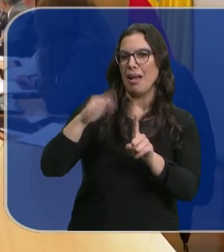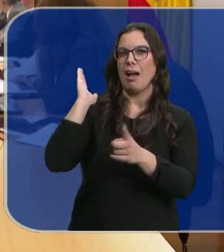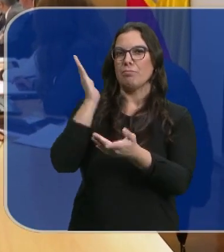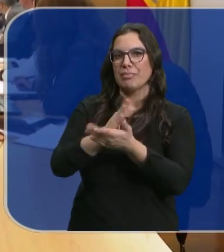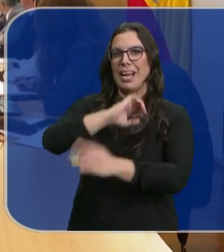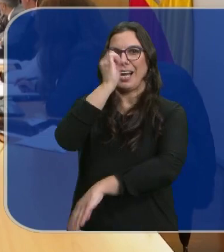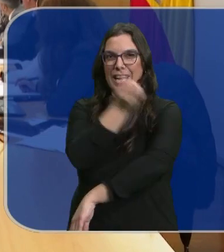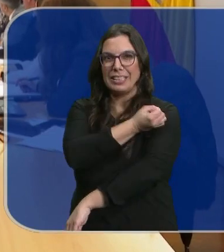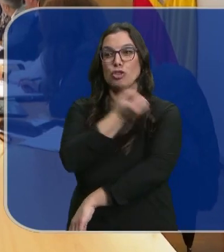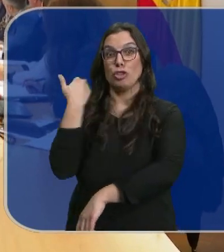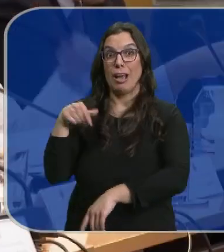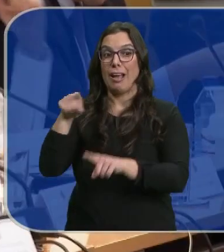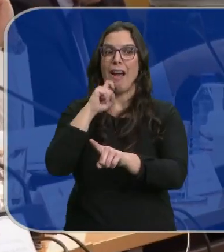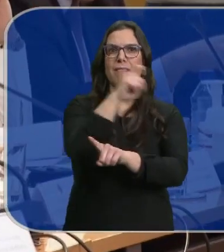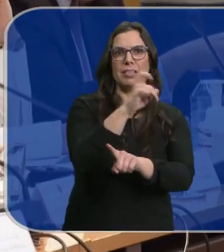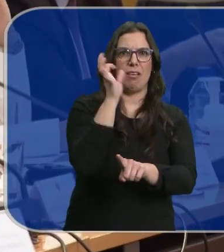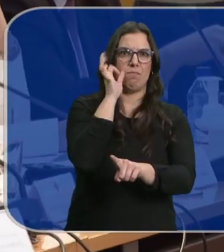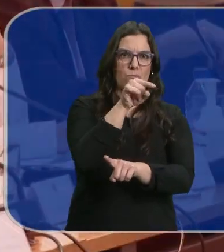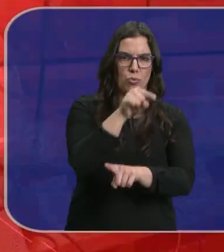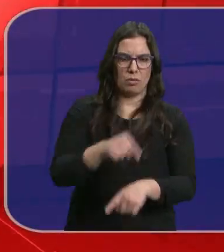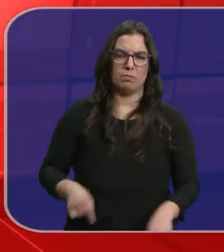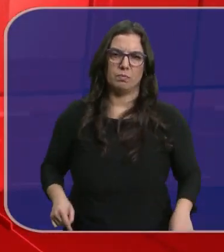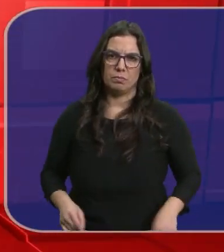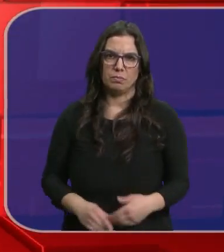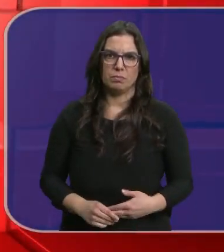está registrado en el sistema Biogen.